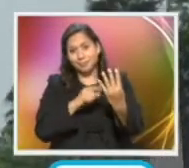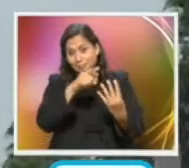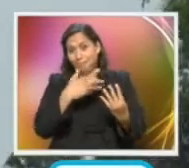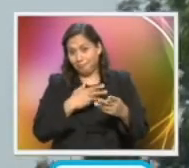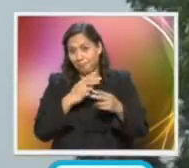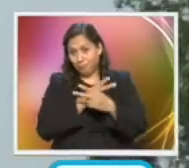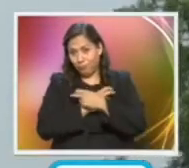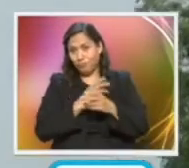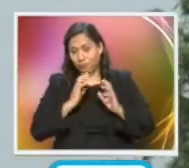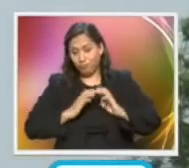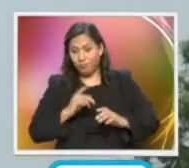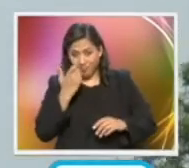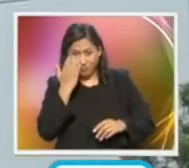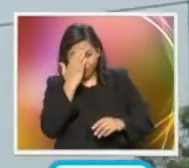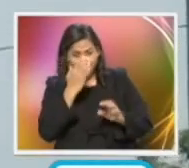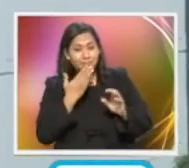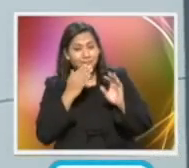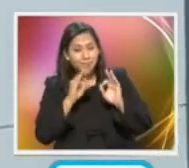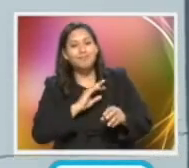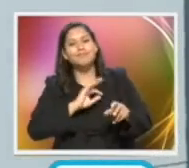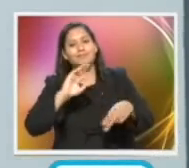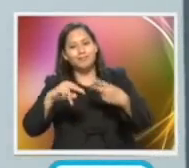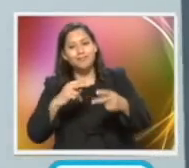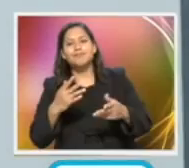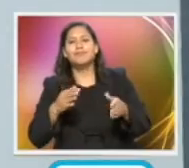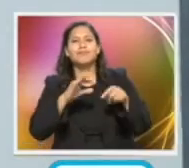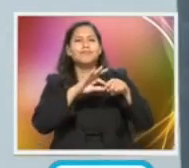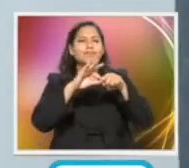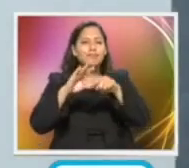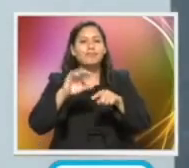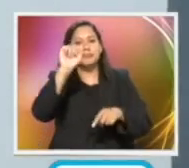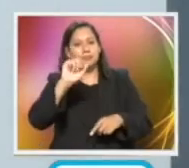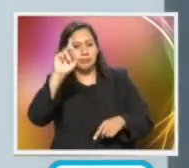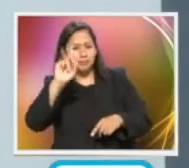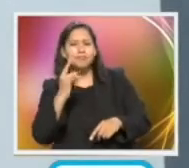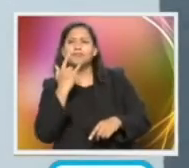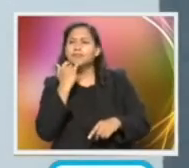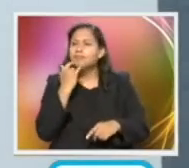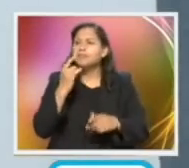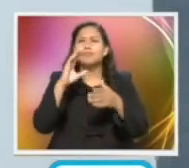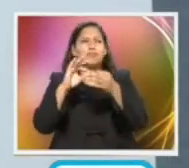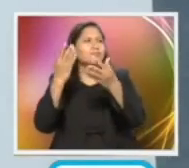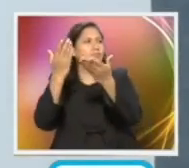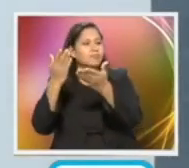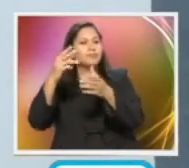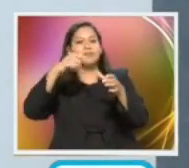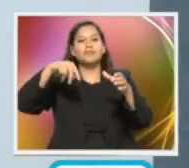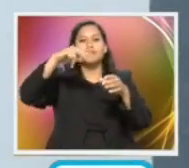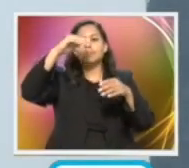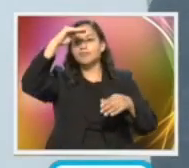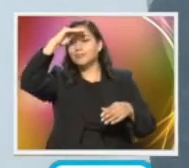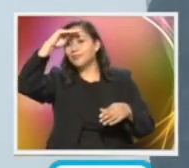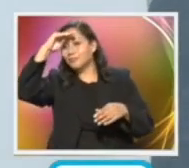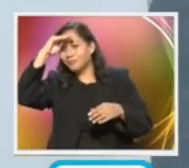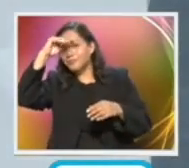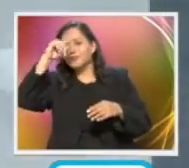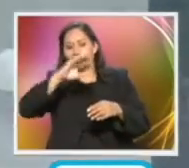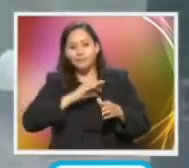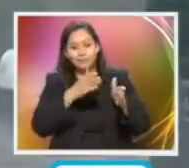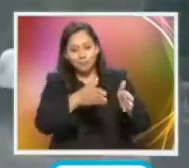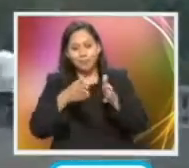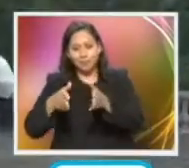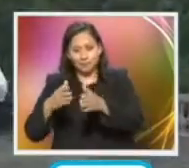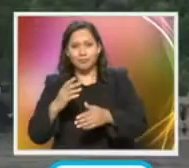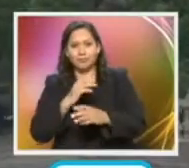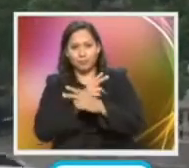quieres conocer bien este sitio, puedes asistir a recorridos guiados los fines de semana para subir al mirador y visitar el mausoleo que alberga